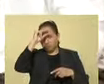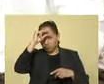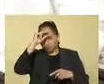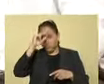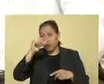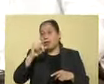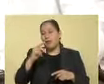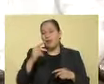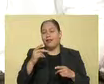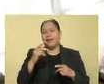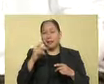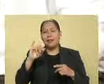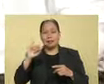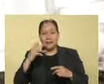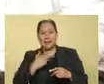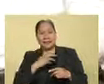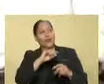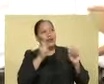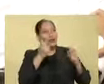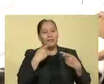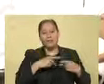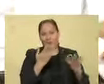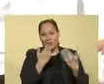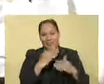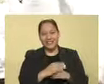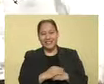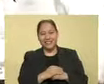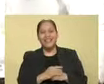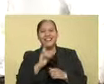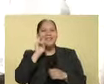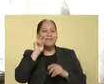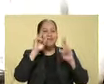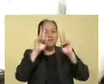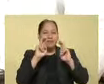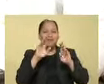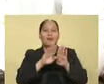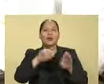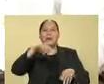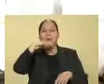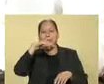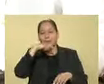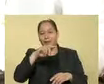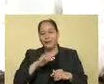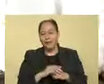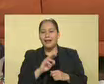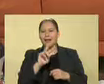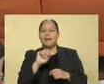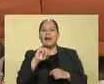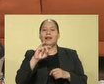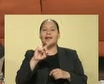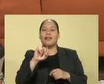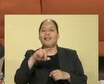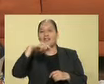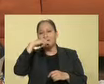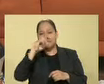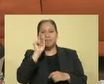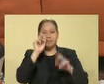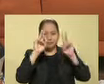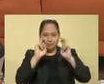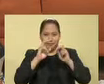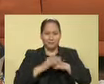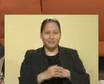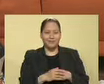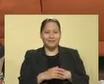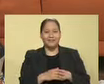no Me existe. encanta, de verdad. Hay condicionamiento. Mañana vamos a hablar de vanidad. ¿De vanidad? Uy, sí. Va perfecto. Uy. Ya